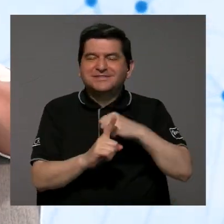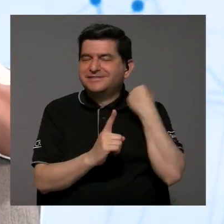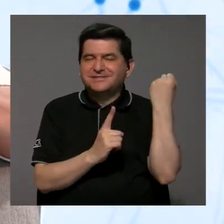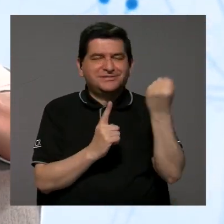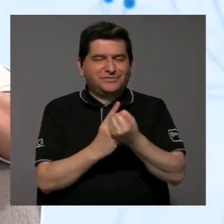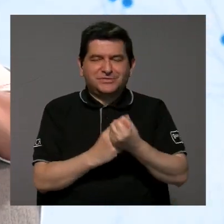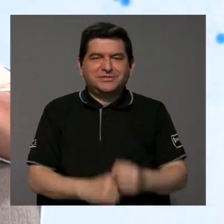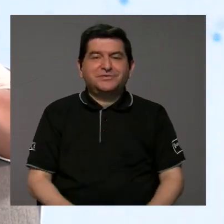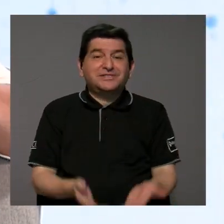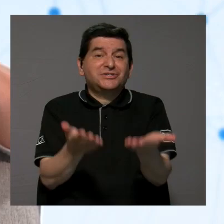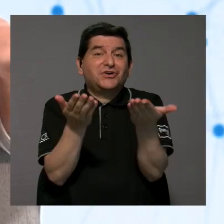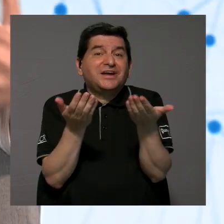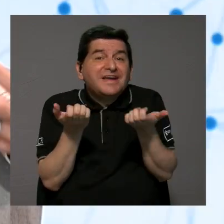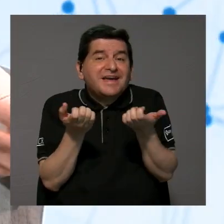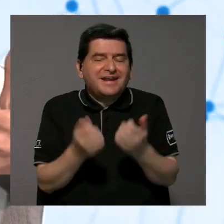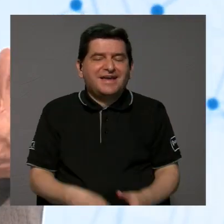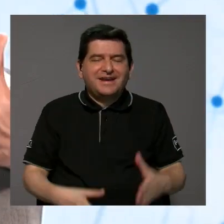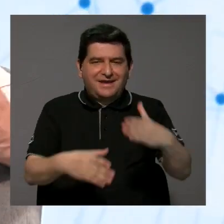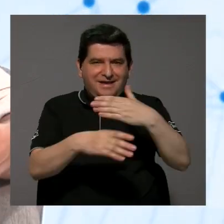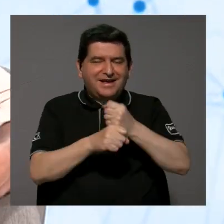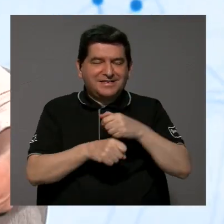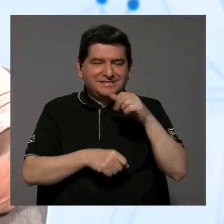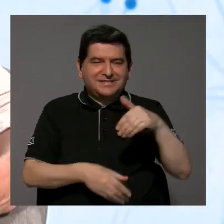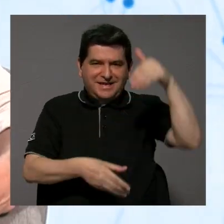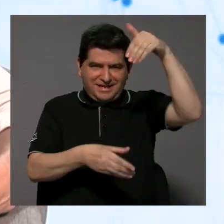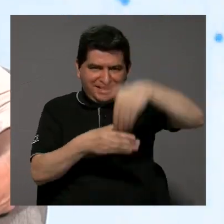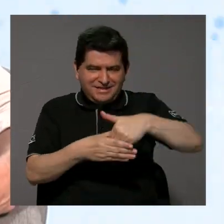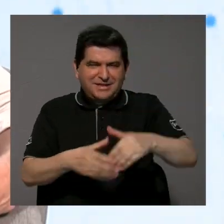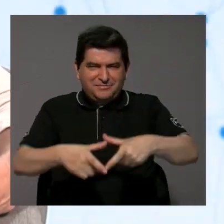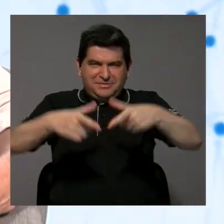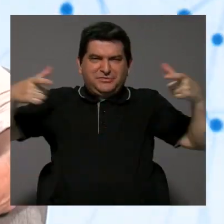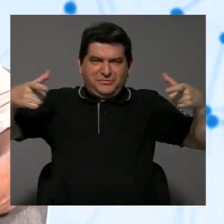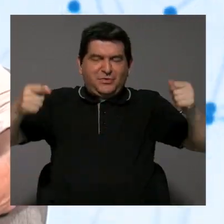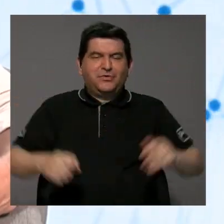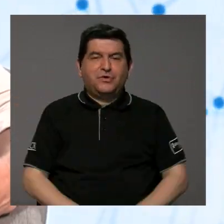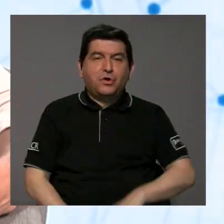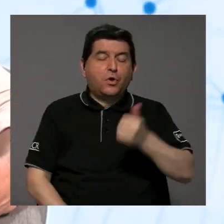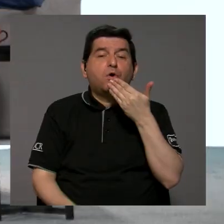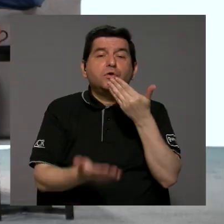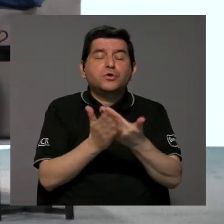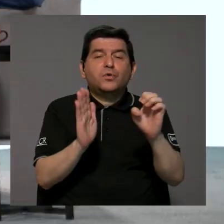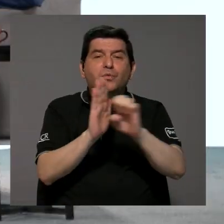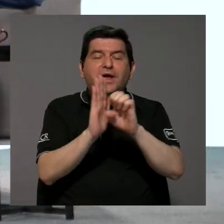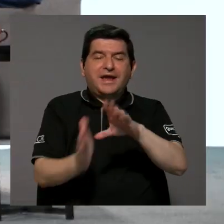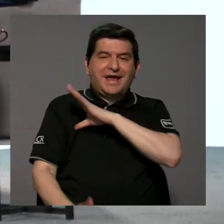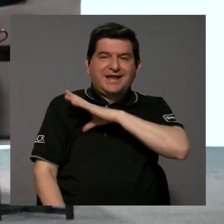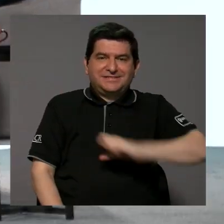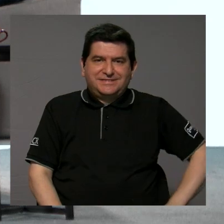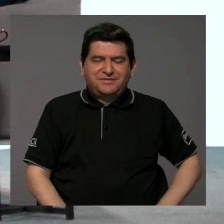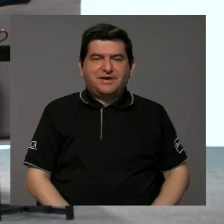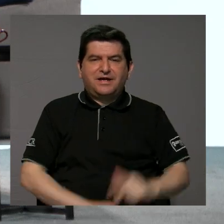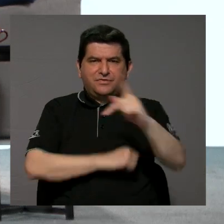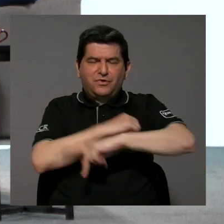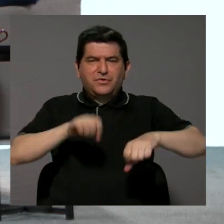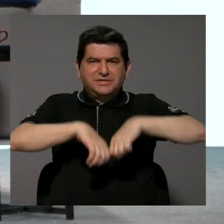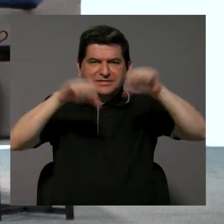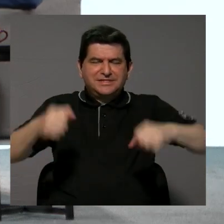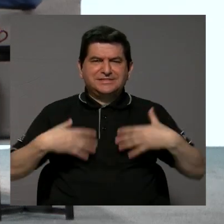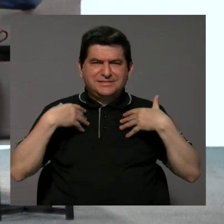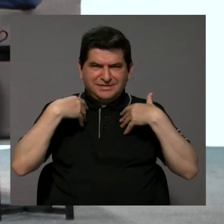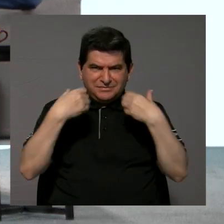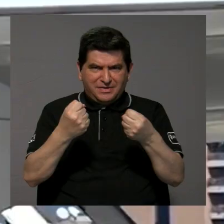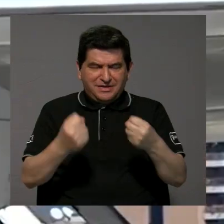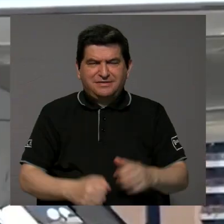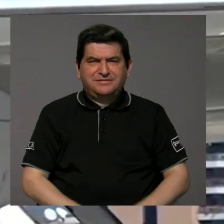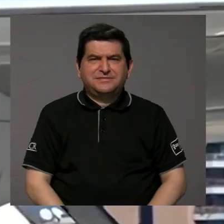no había las condiciones para que se quisiera poder hacer este tipo de intervenciones masivas. El otro buen ejemplo es el de El Salvador, un país con un